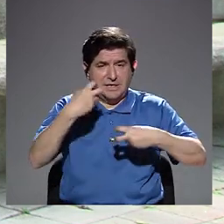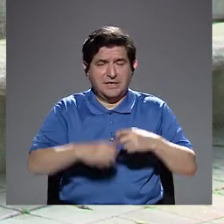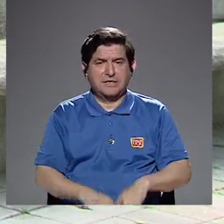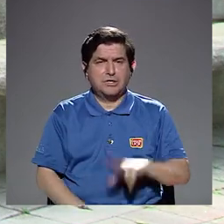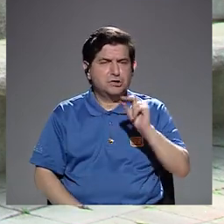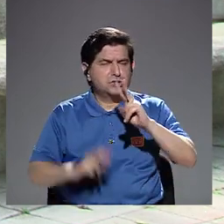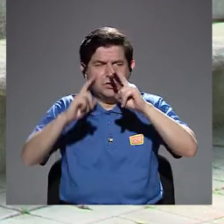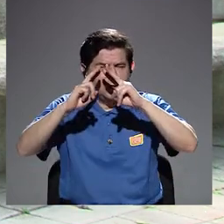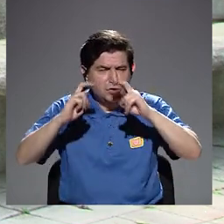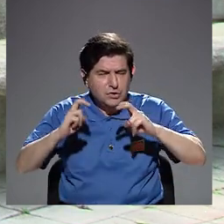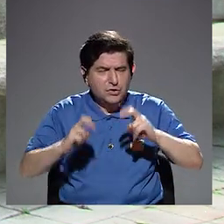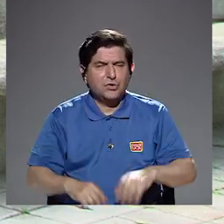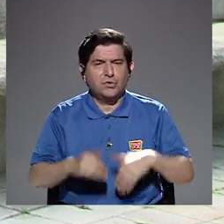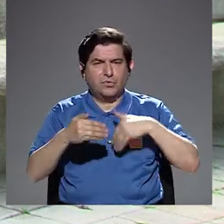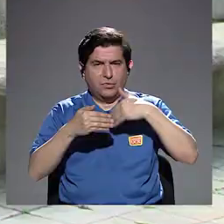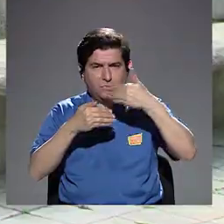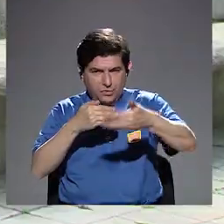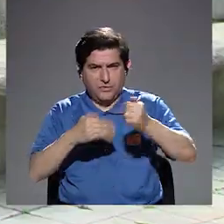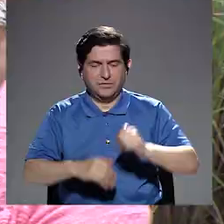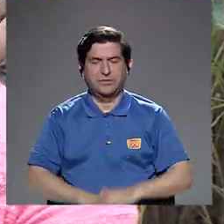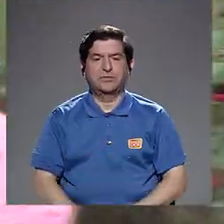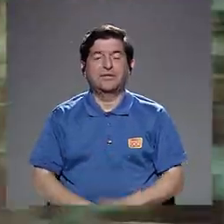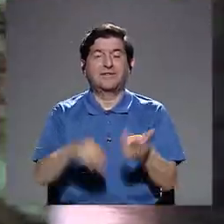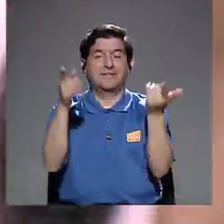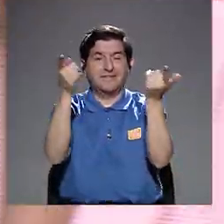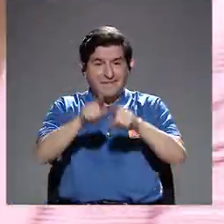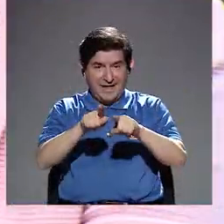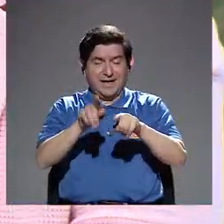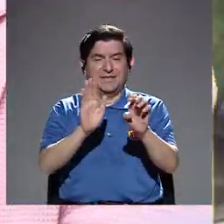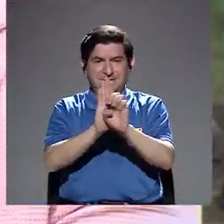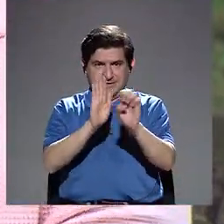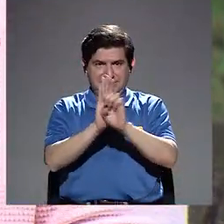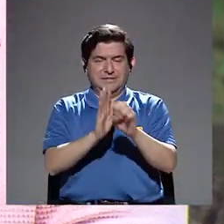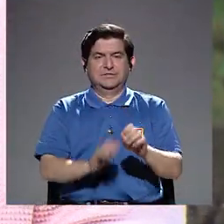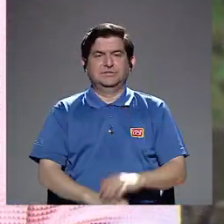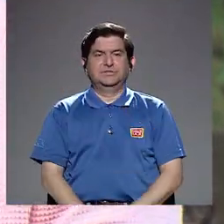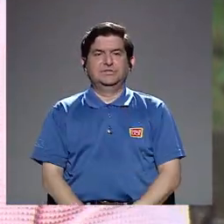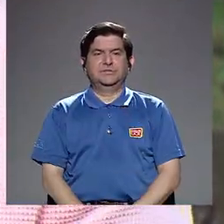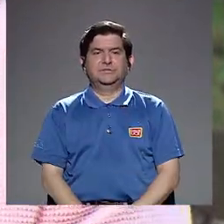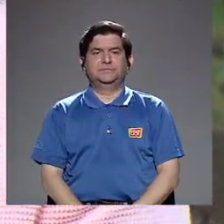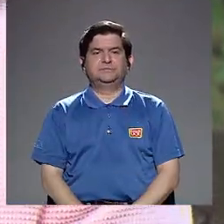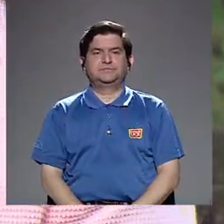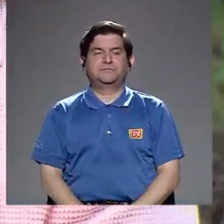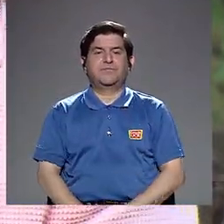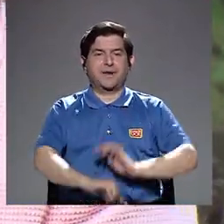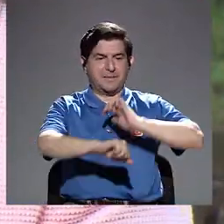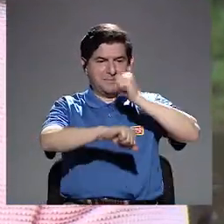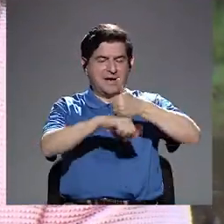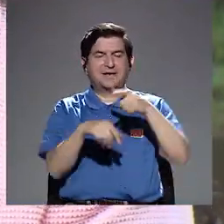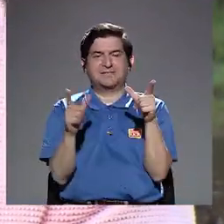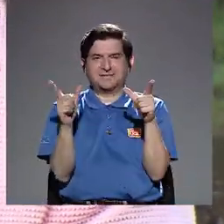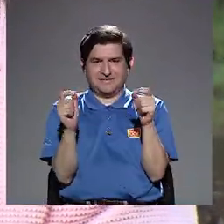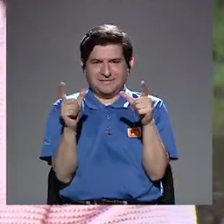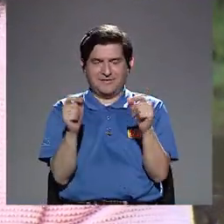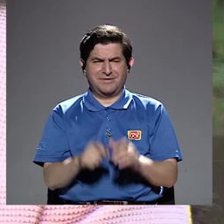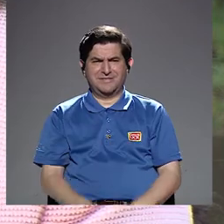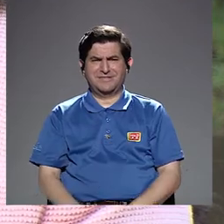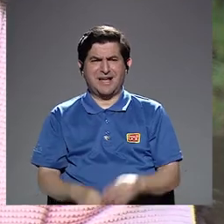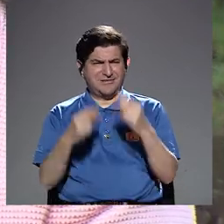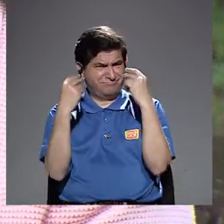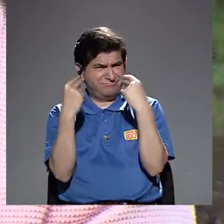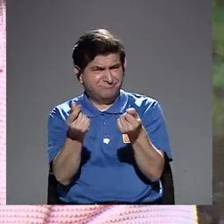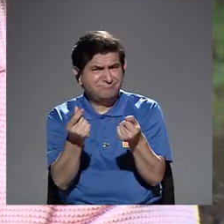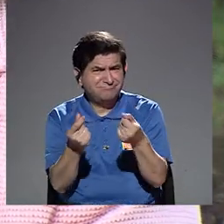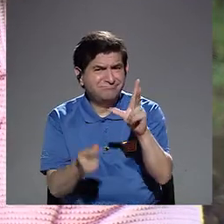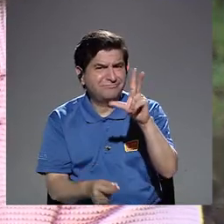una complicación si no se revisa y no se chequea más. Por ejemplo, para que llegue a instaurarse el cáncer, no es así como de la noche a